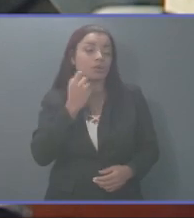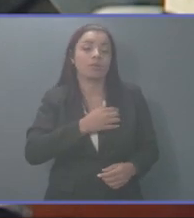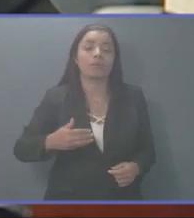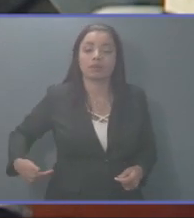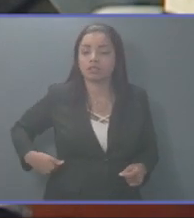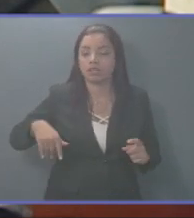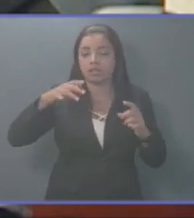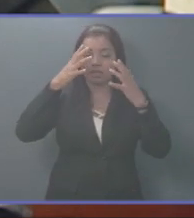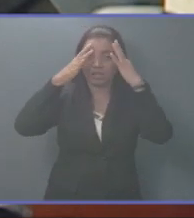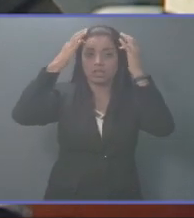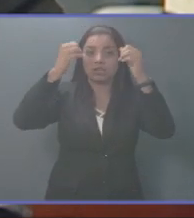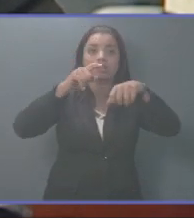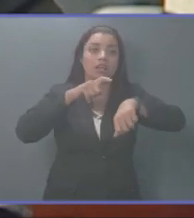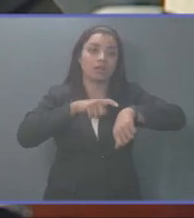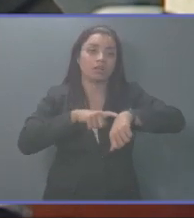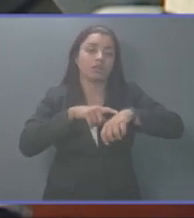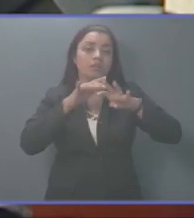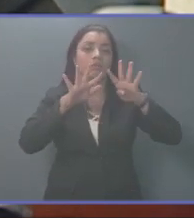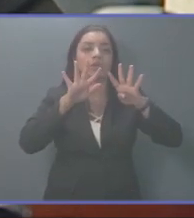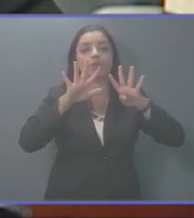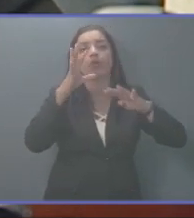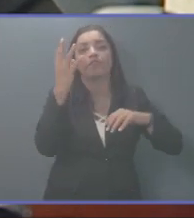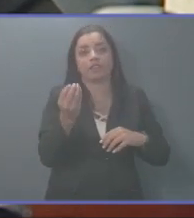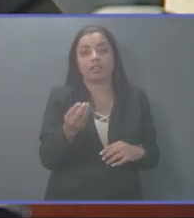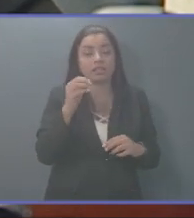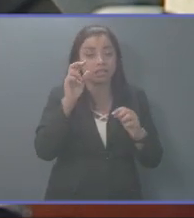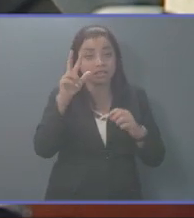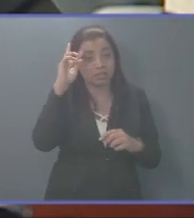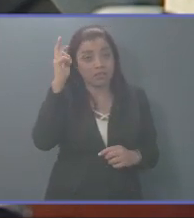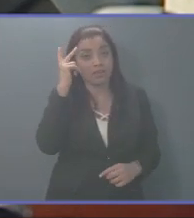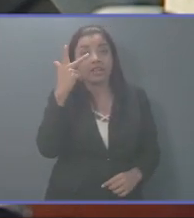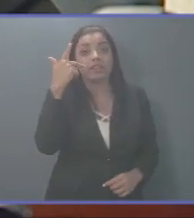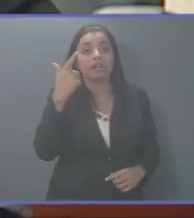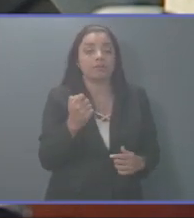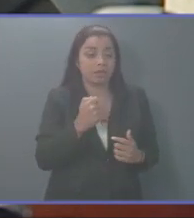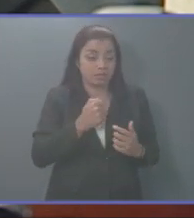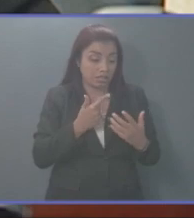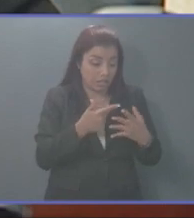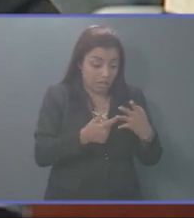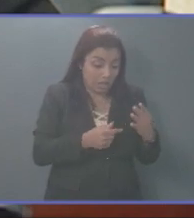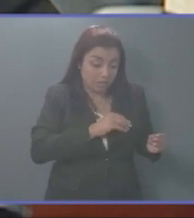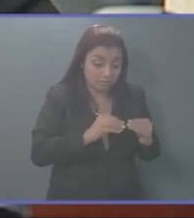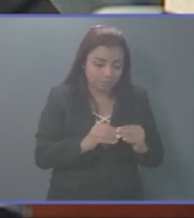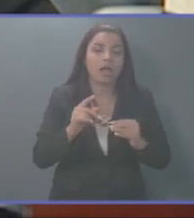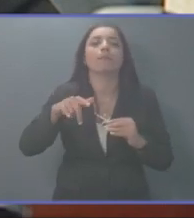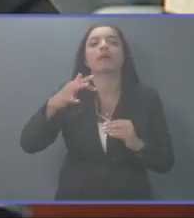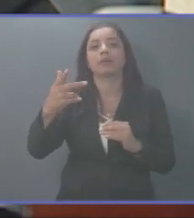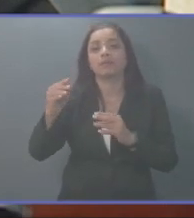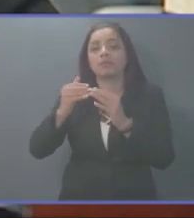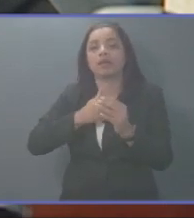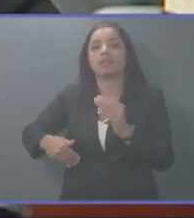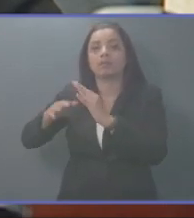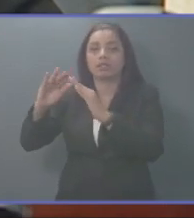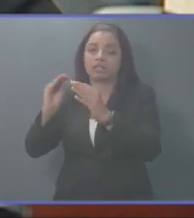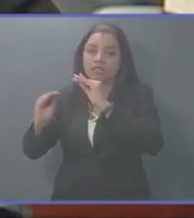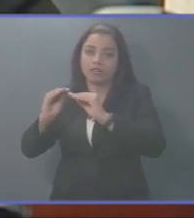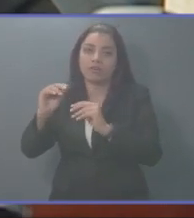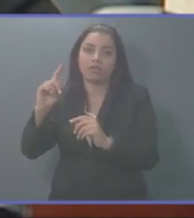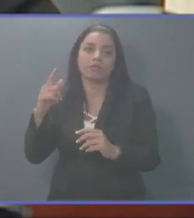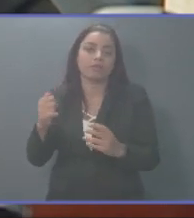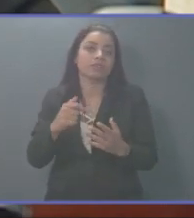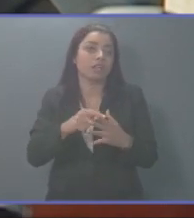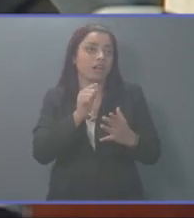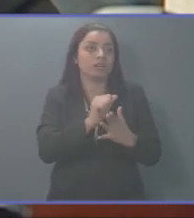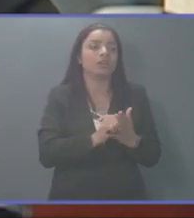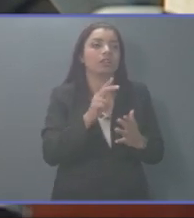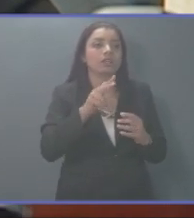República emitirá en un plazo de 90 días a partir de la entrada de vigencia de la presente ley el reglamento respectivo vigencia de la ley. Artículo 35, la presente ley entrará